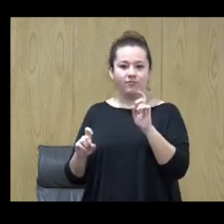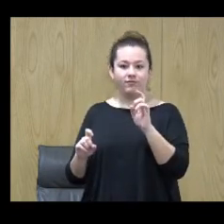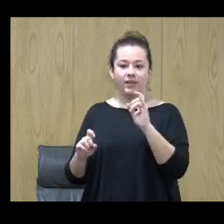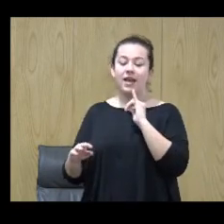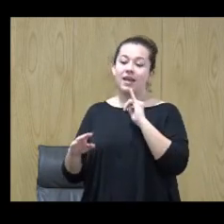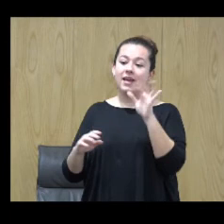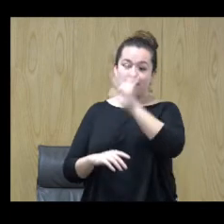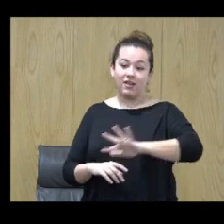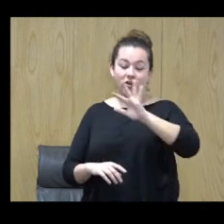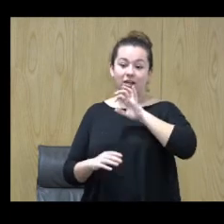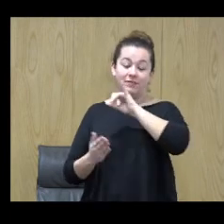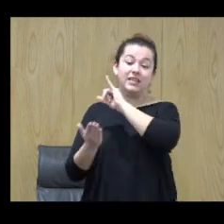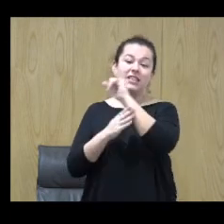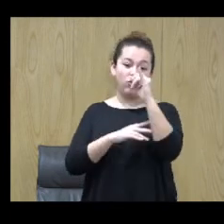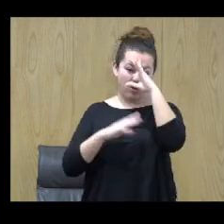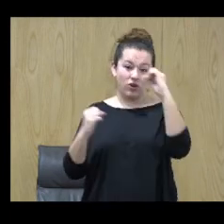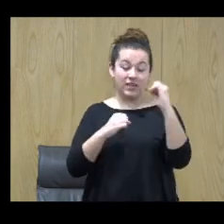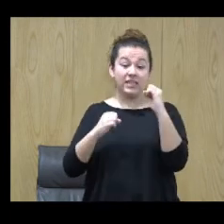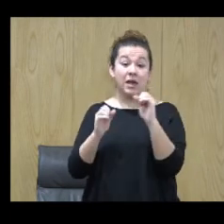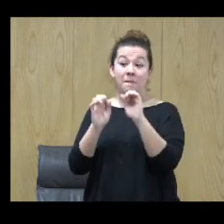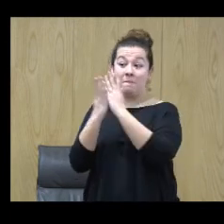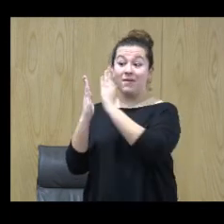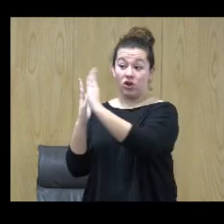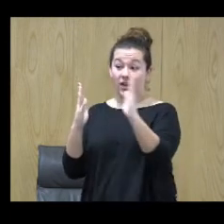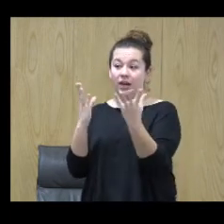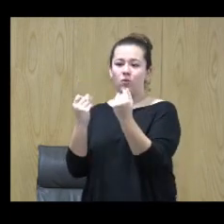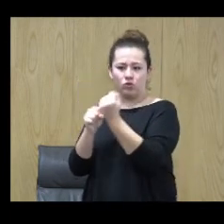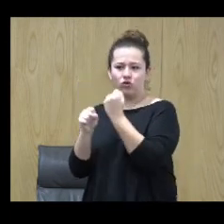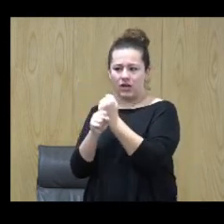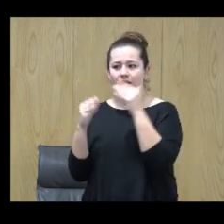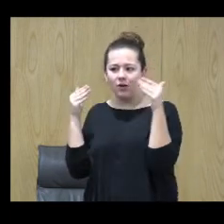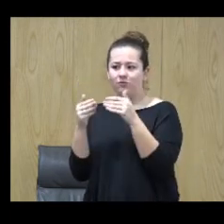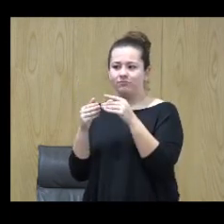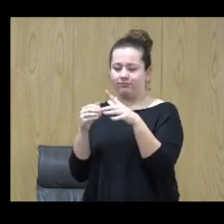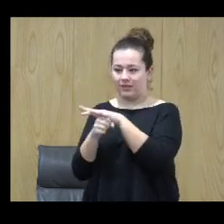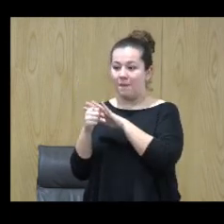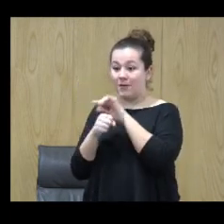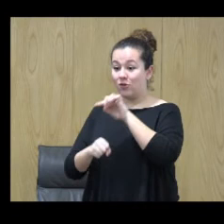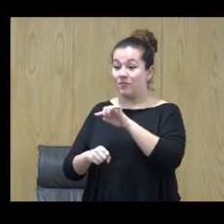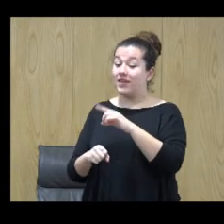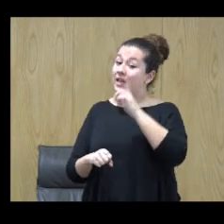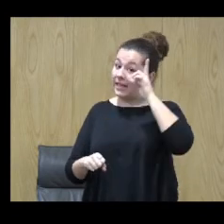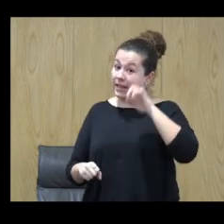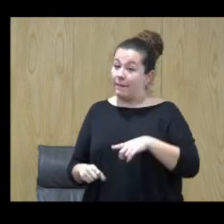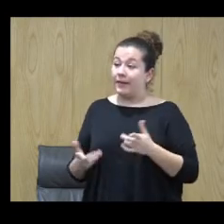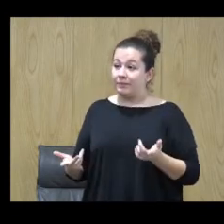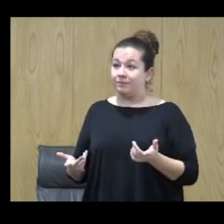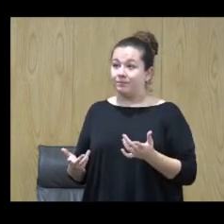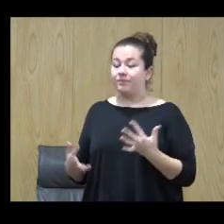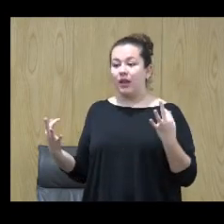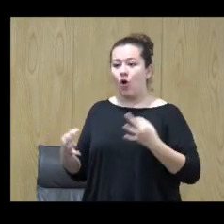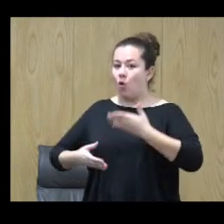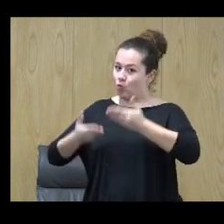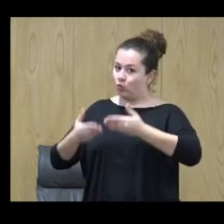y Asociaciones Bibliotecarias ha hecho mucho trabajo en este campo. Y en todo caso, es justo decir que